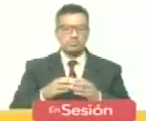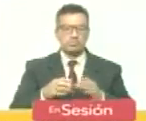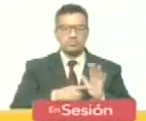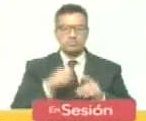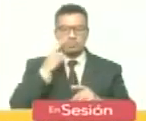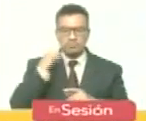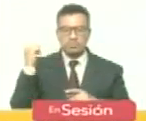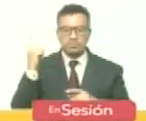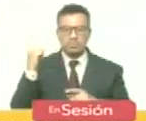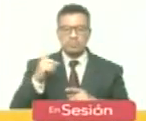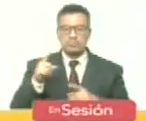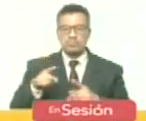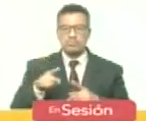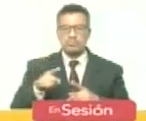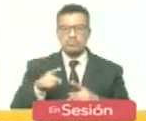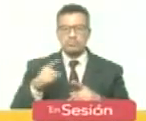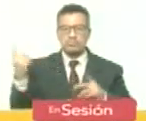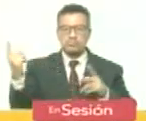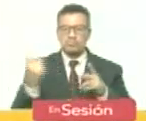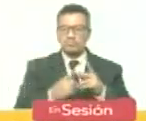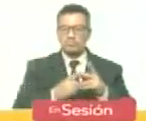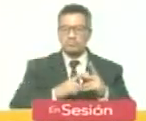que directamente